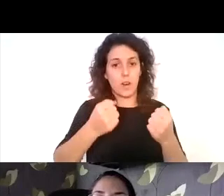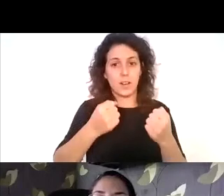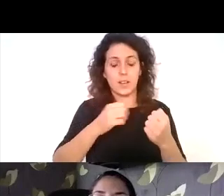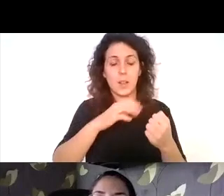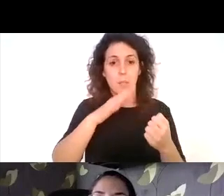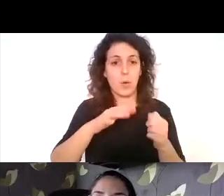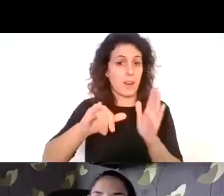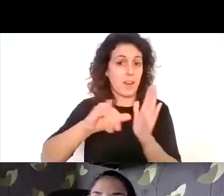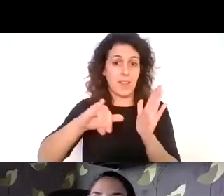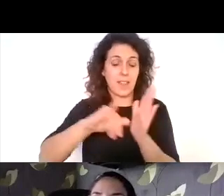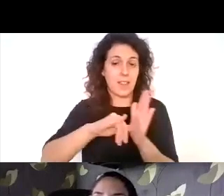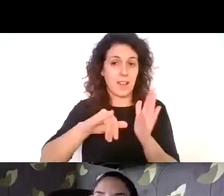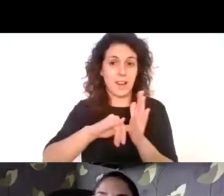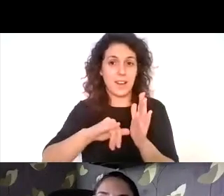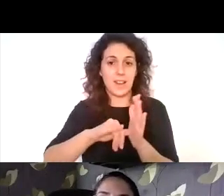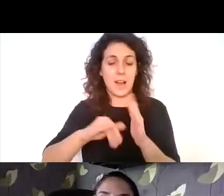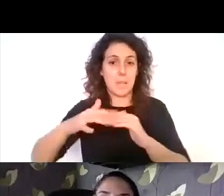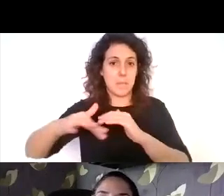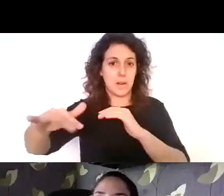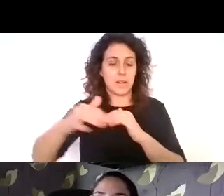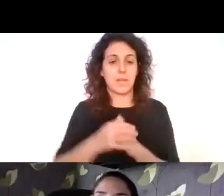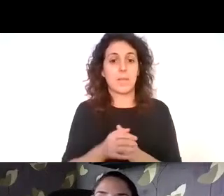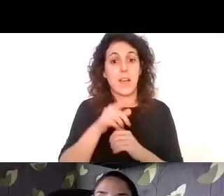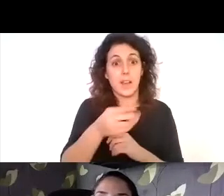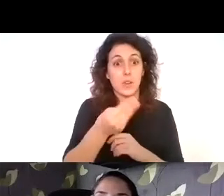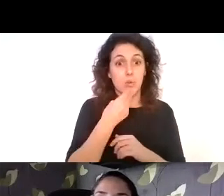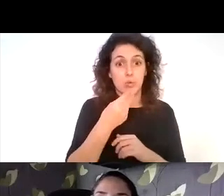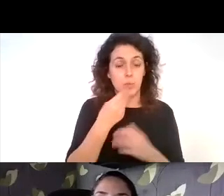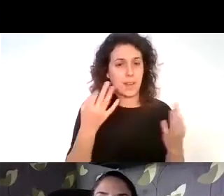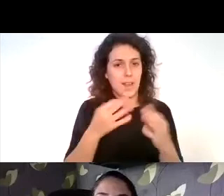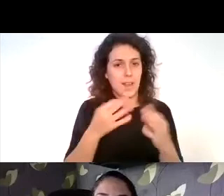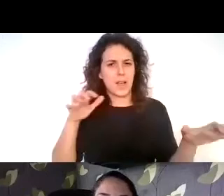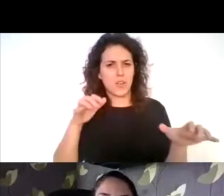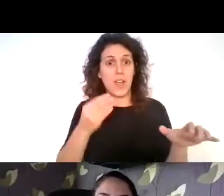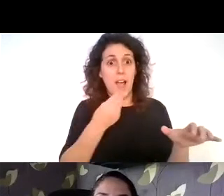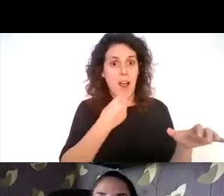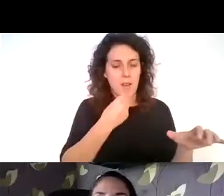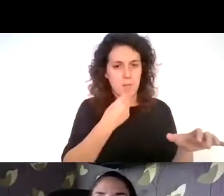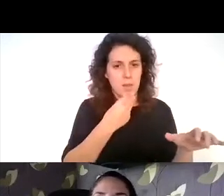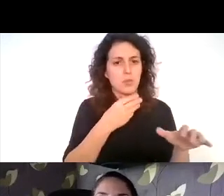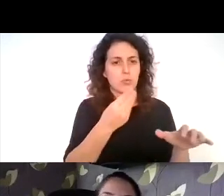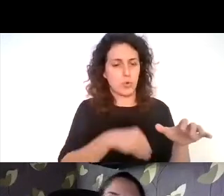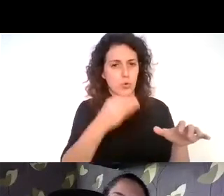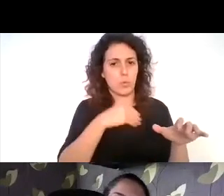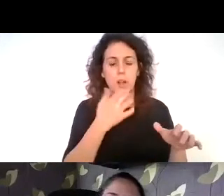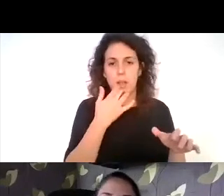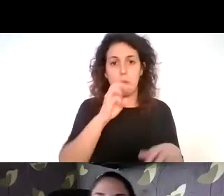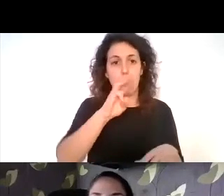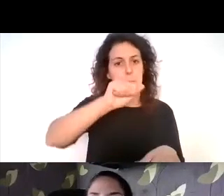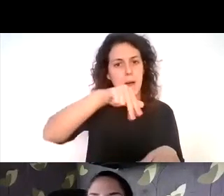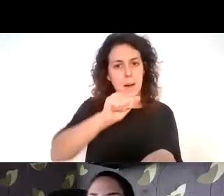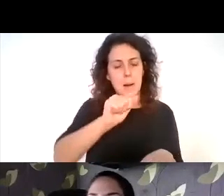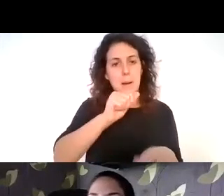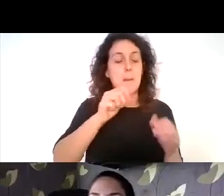cercanía al volcán Barú. En ella se consume la mayor parte de los alimentos, como son las papas,